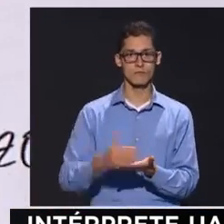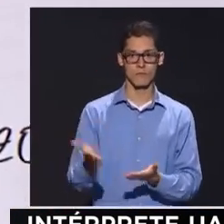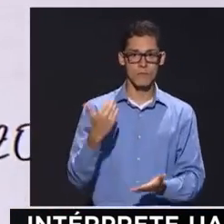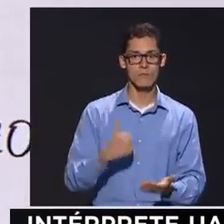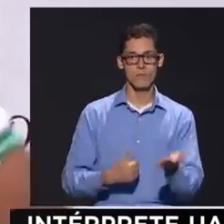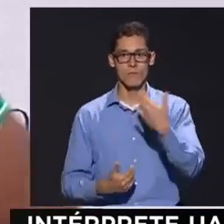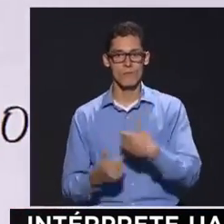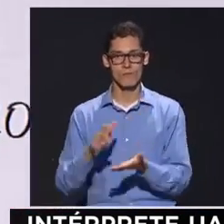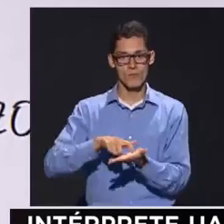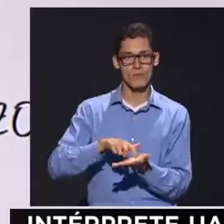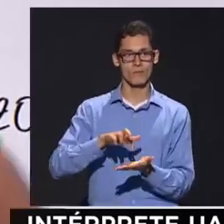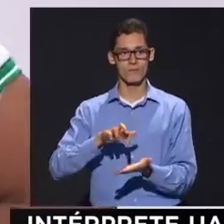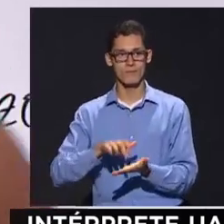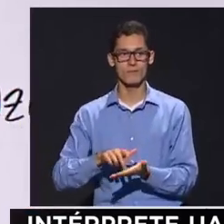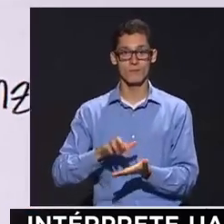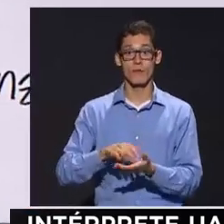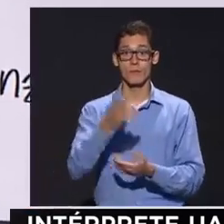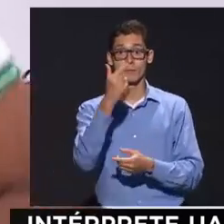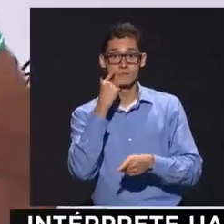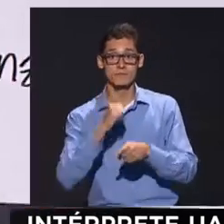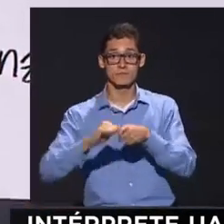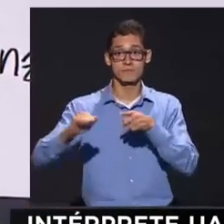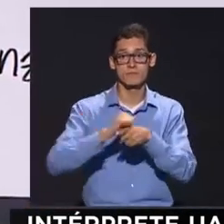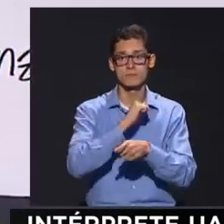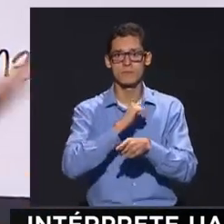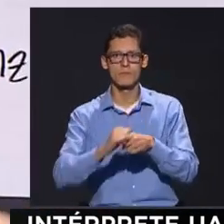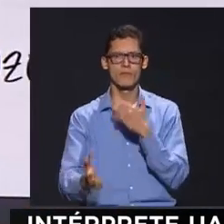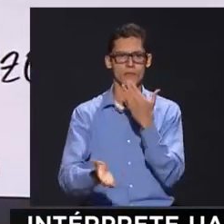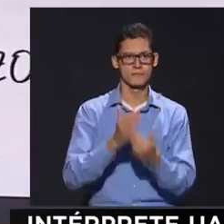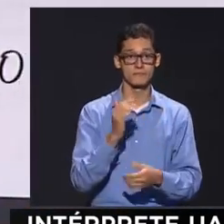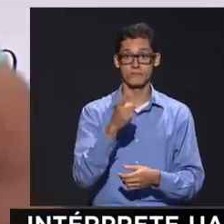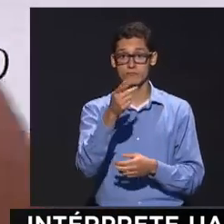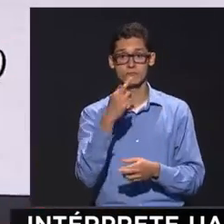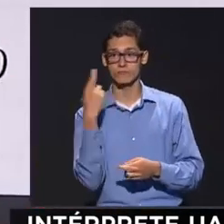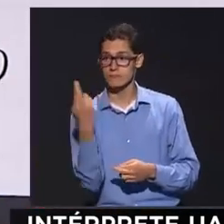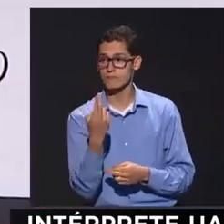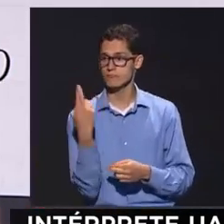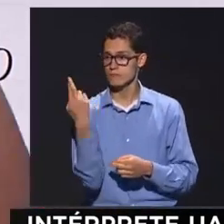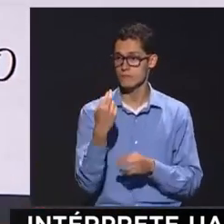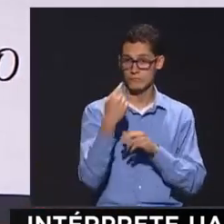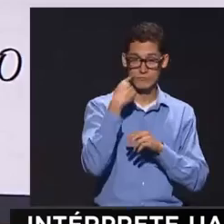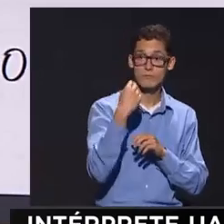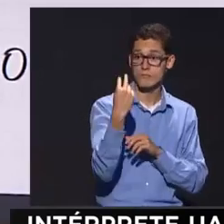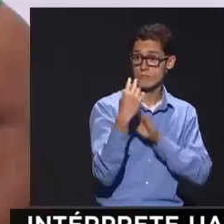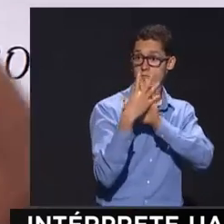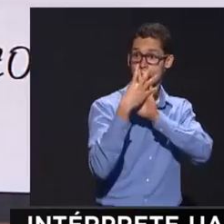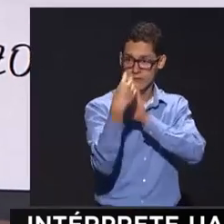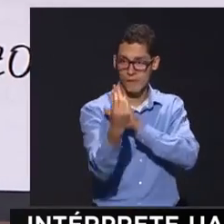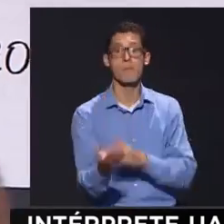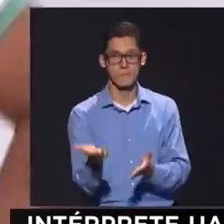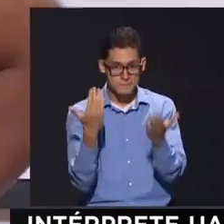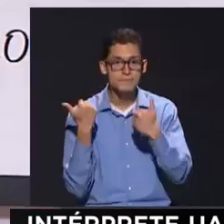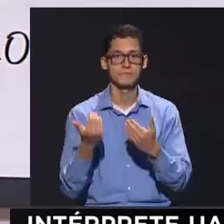íbamos cantando vamos a hacer un ejercicio fácil repite tú después de mí listo vamos a hacerlo